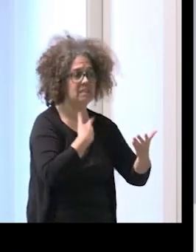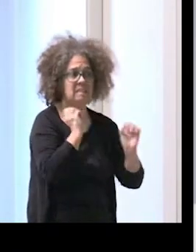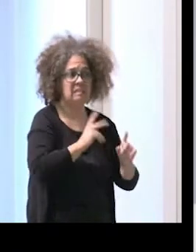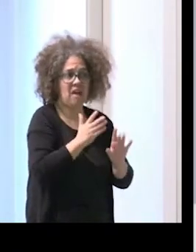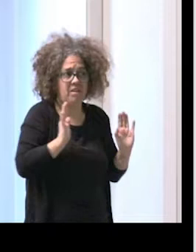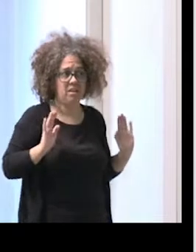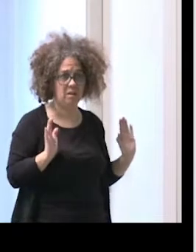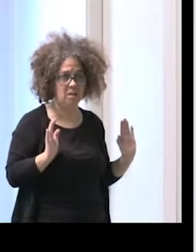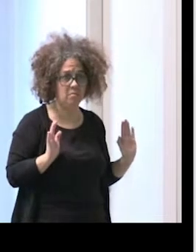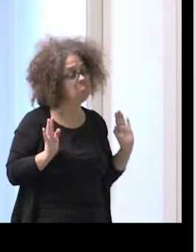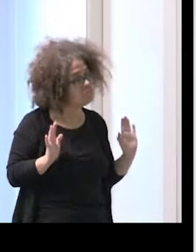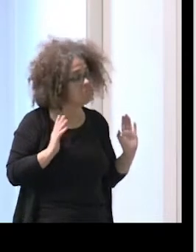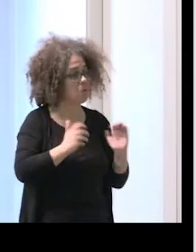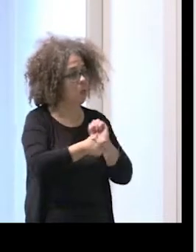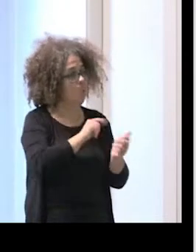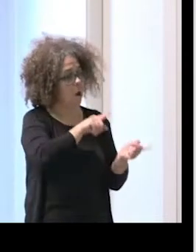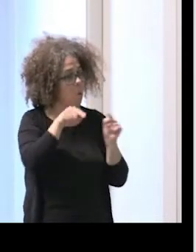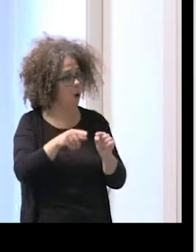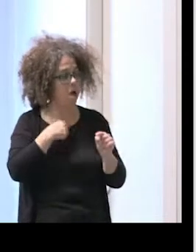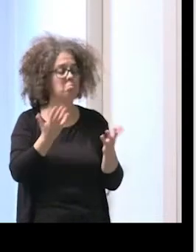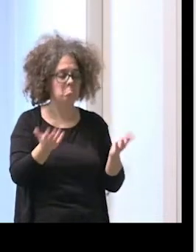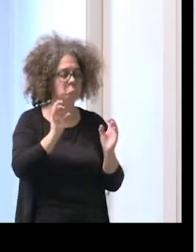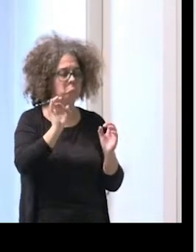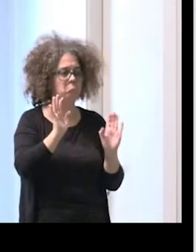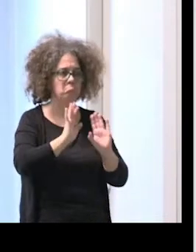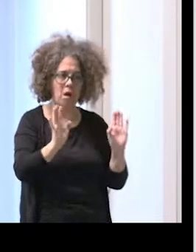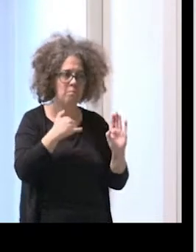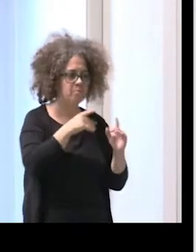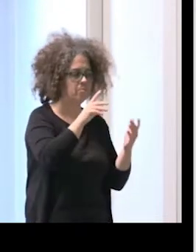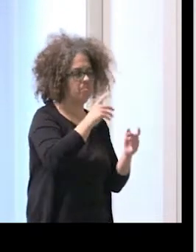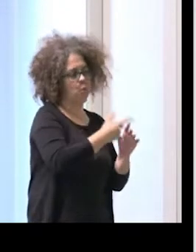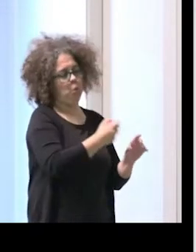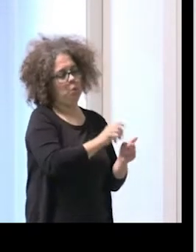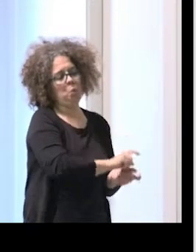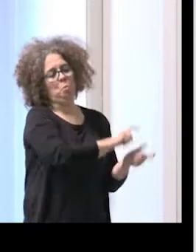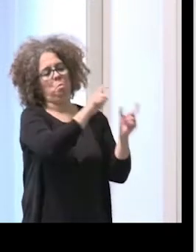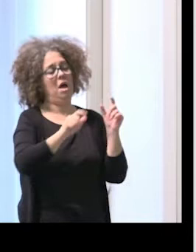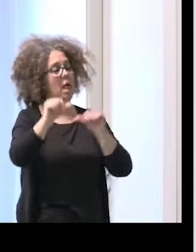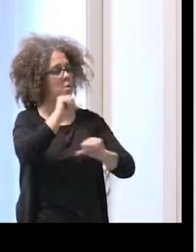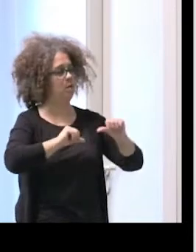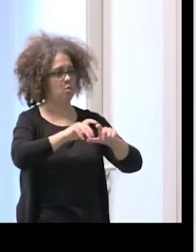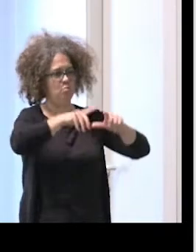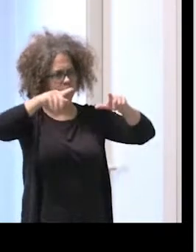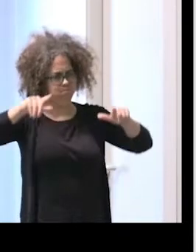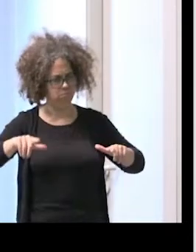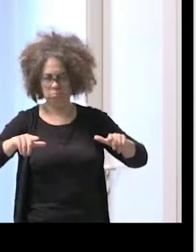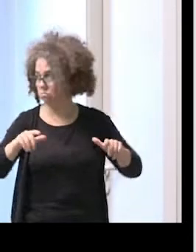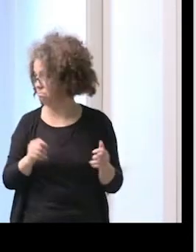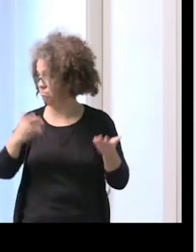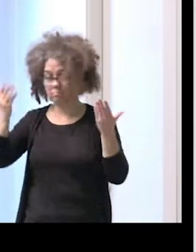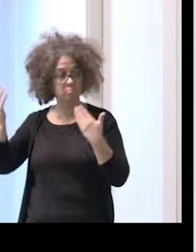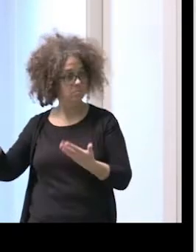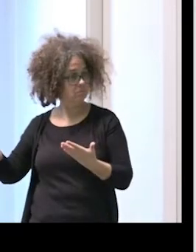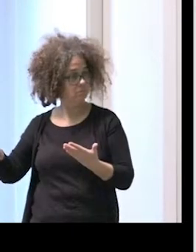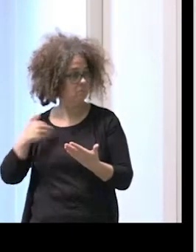células ciliadas. Producimos nuestras células en el laboratorio. Este es un esquema. Empezamos con una población